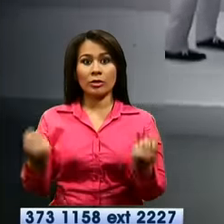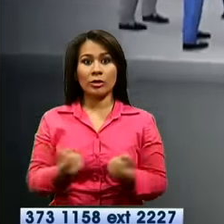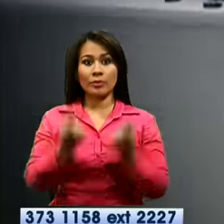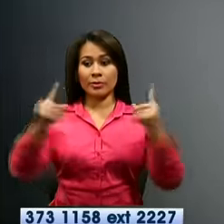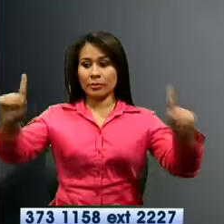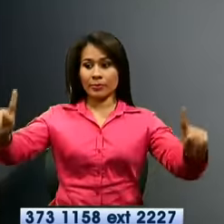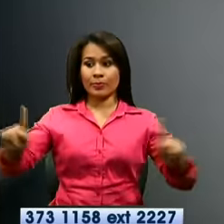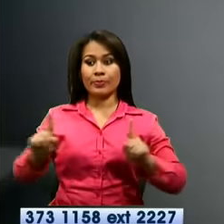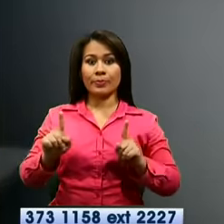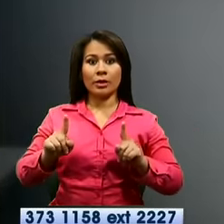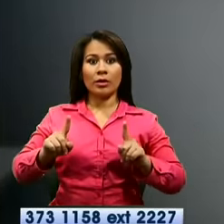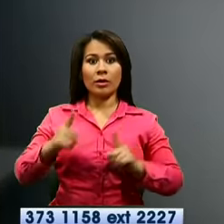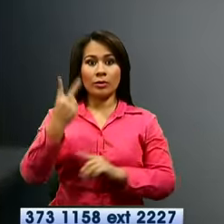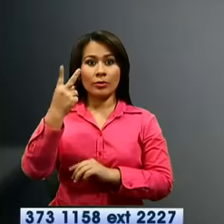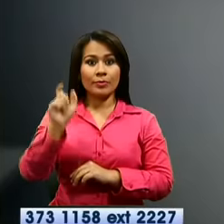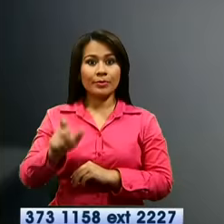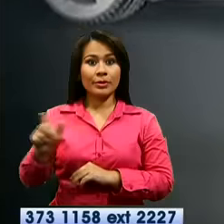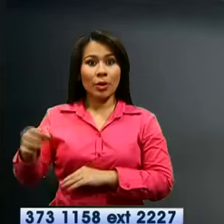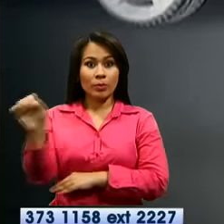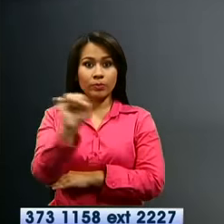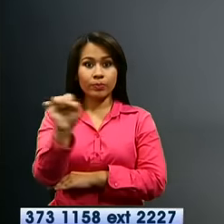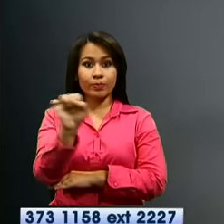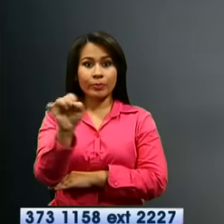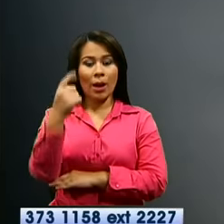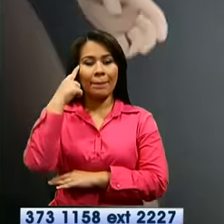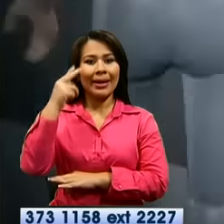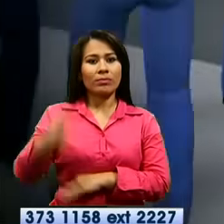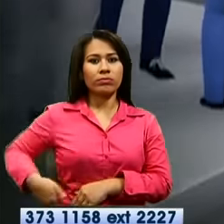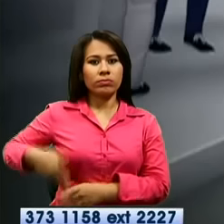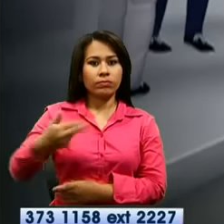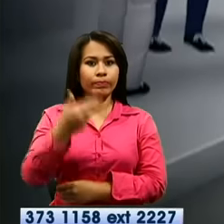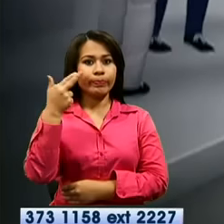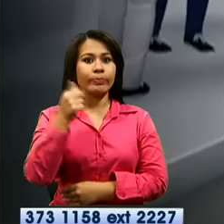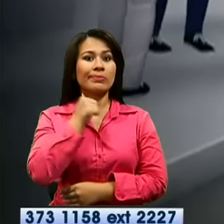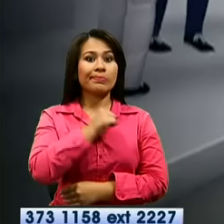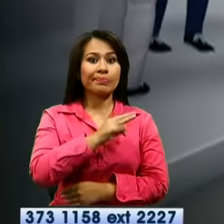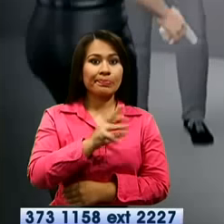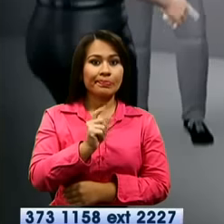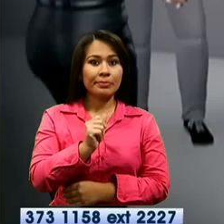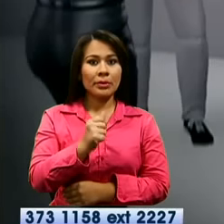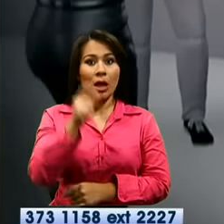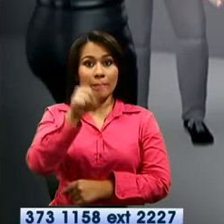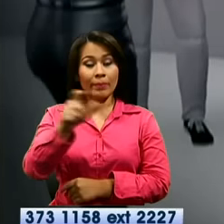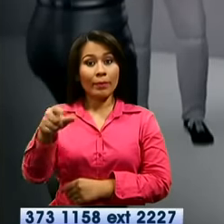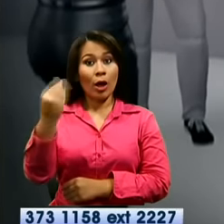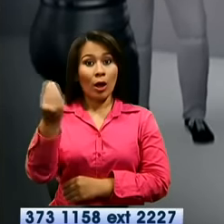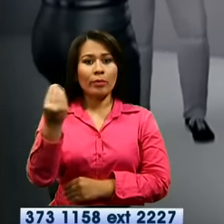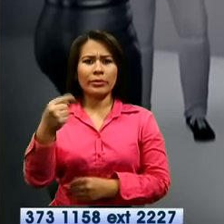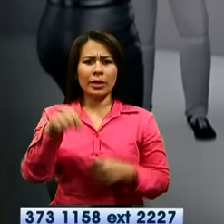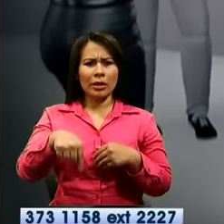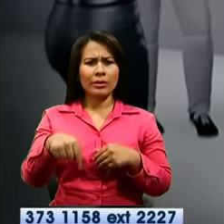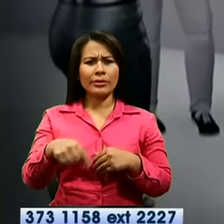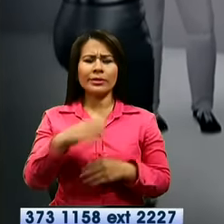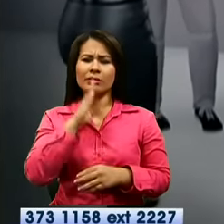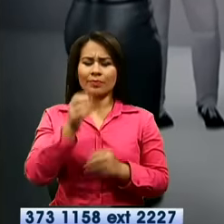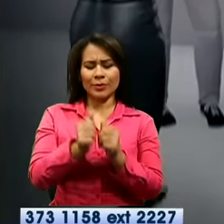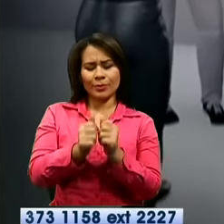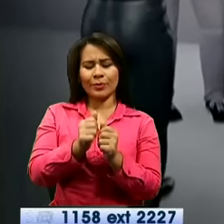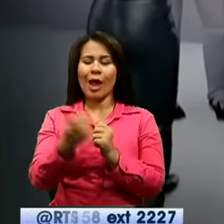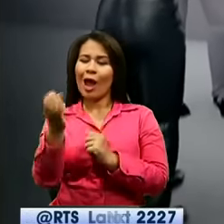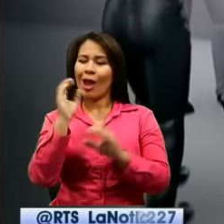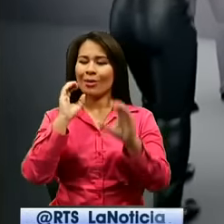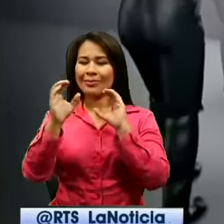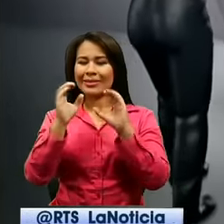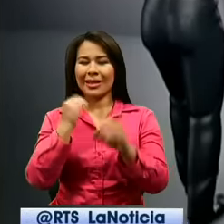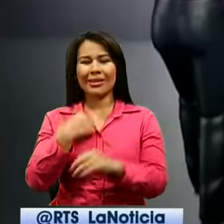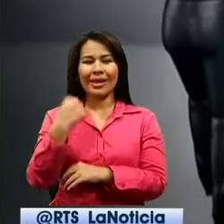dos delincuentes que se bajaron de un vehículo para asaltarlos. Los chicos que salieron del restaurante estaban aquí con su teléfono y todo eso. Entonces